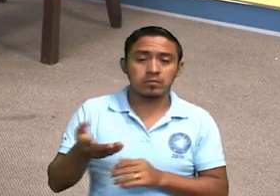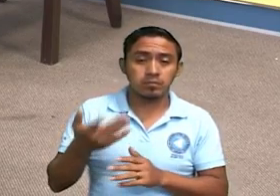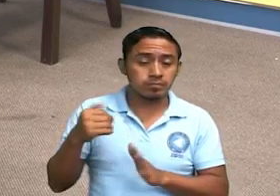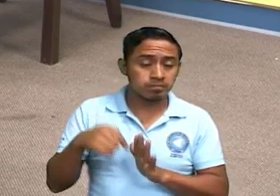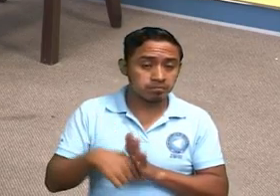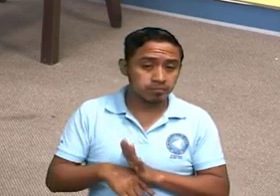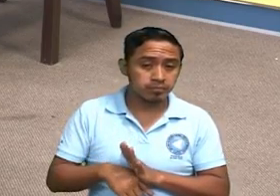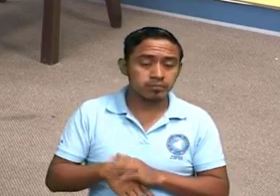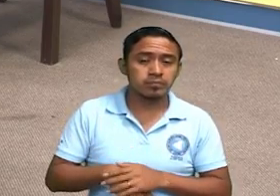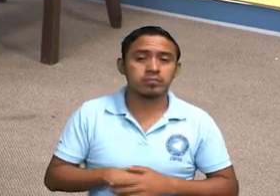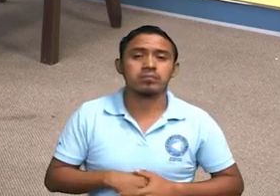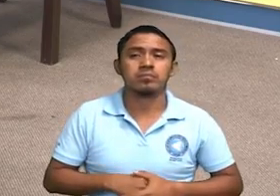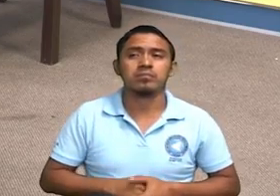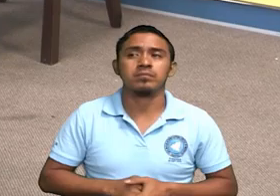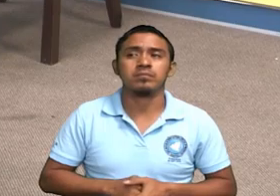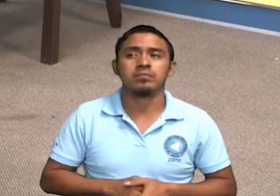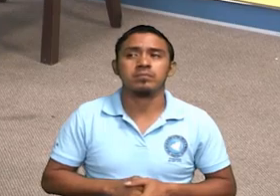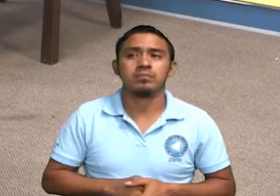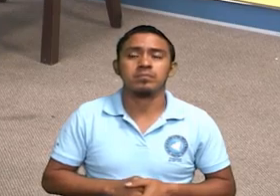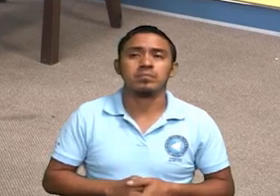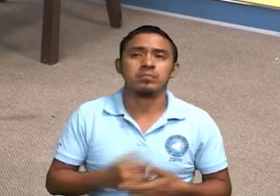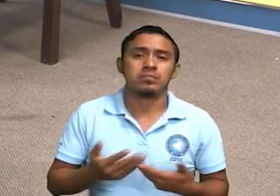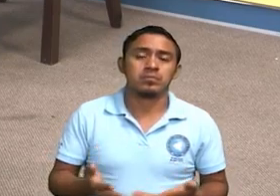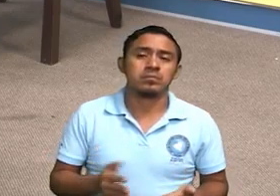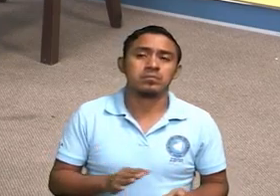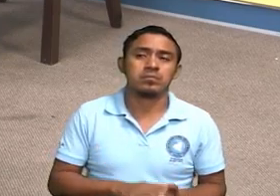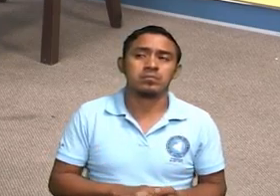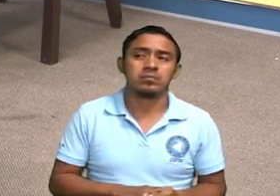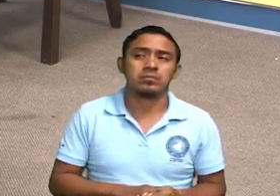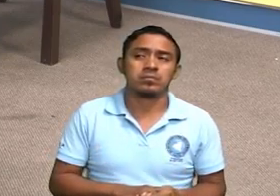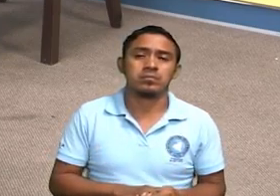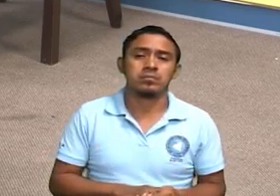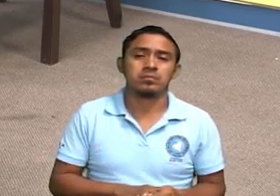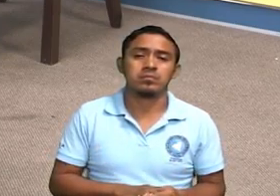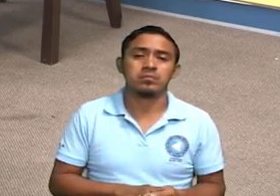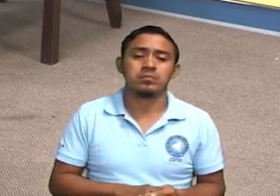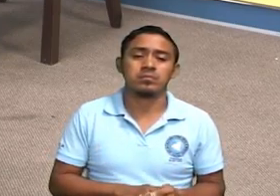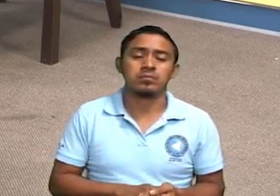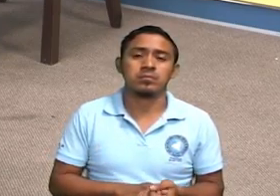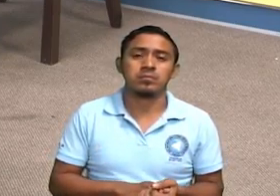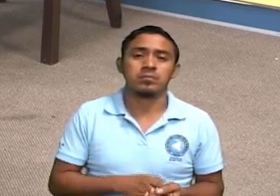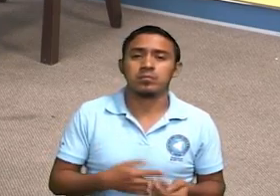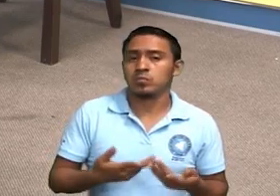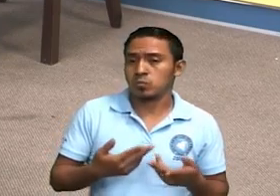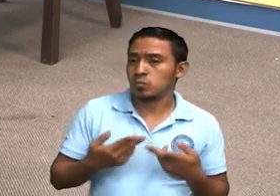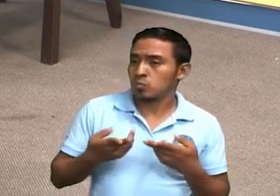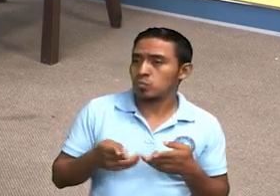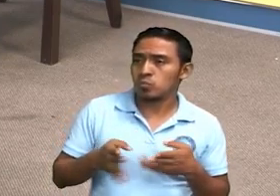profundo. ¿Ves? Pero lo ideal es ¿cómo se llama?